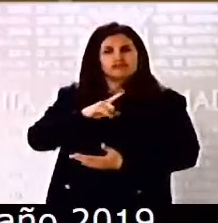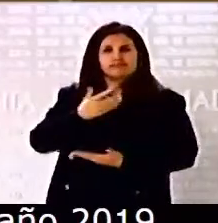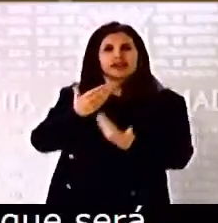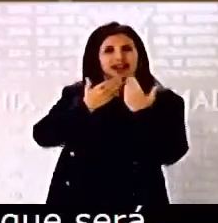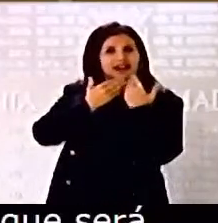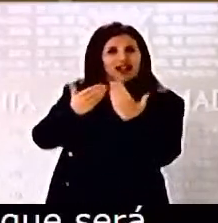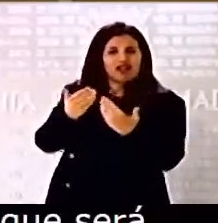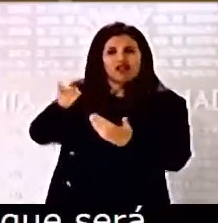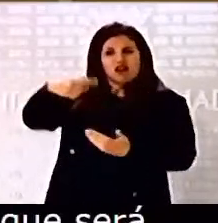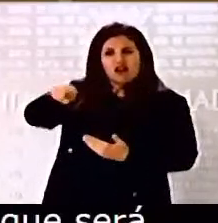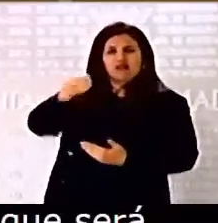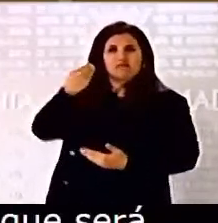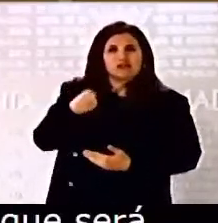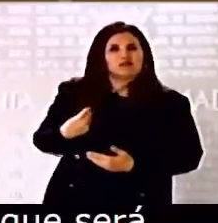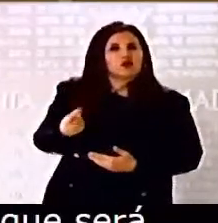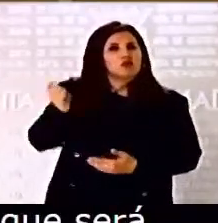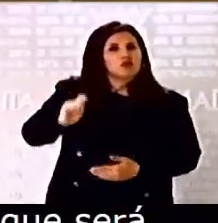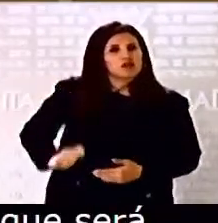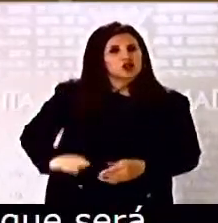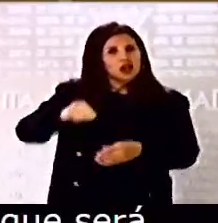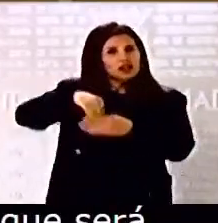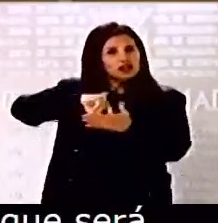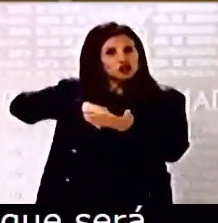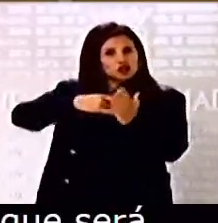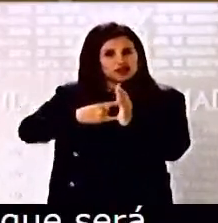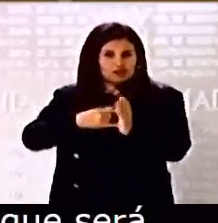tenemos en nuestro sistema sanitario.